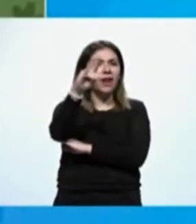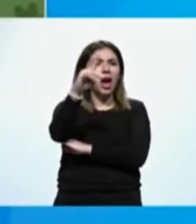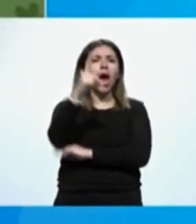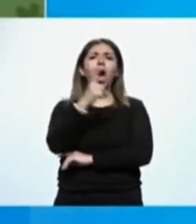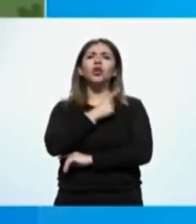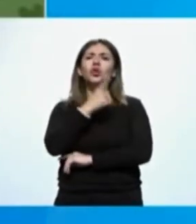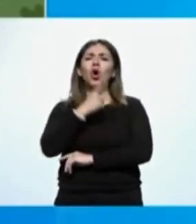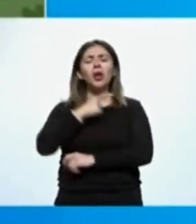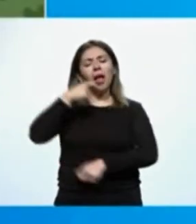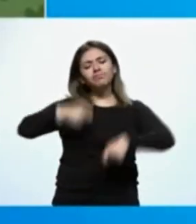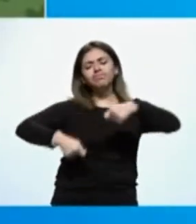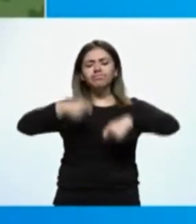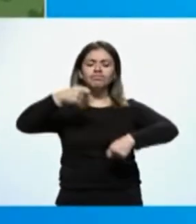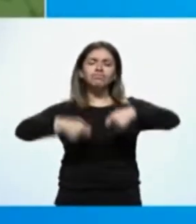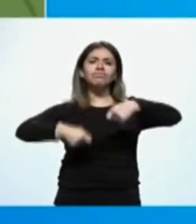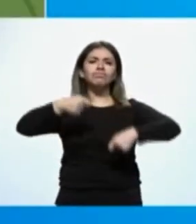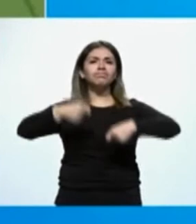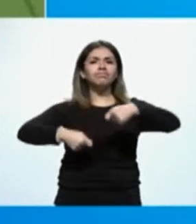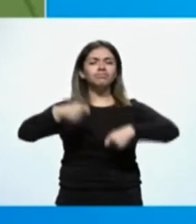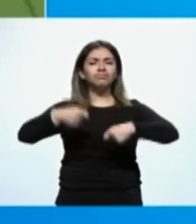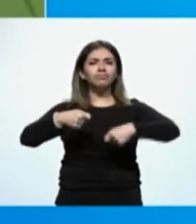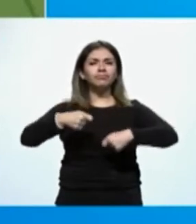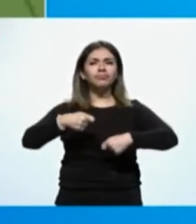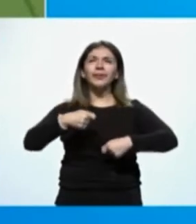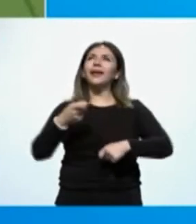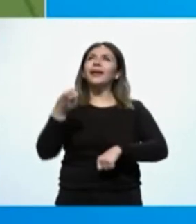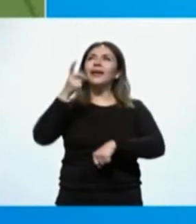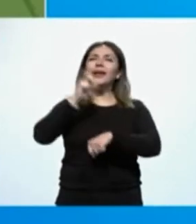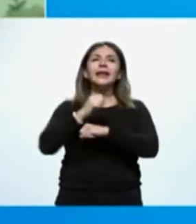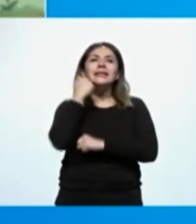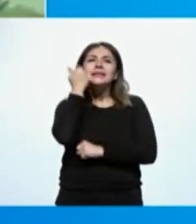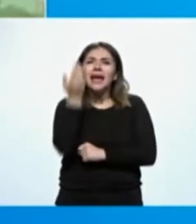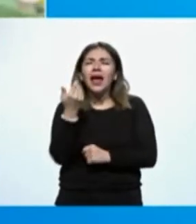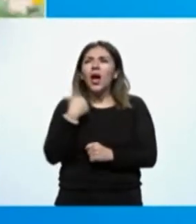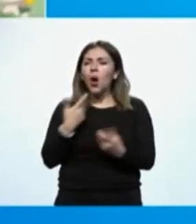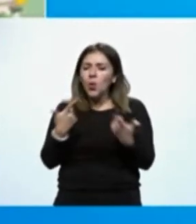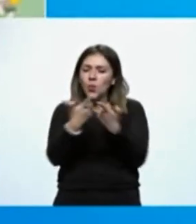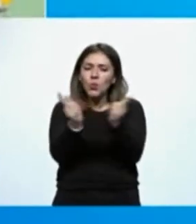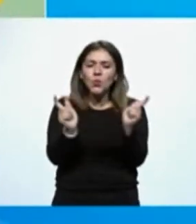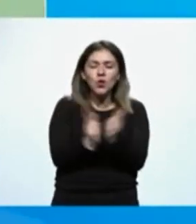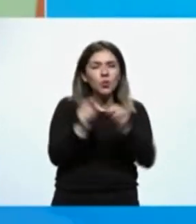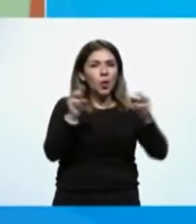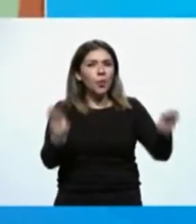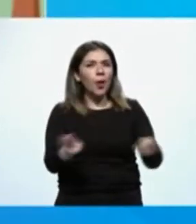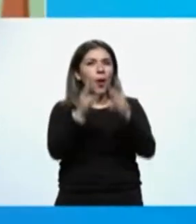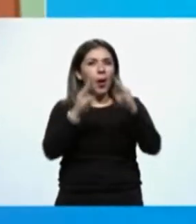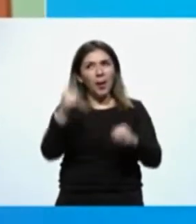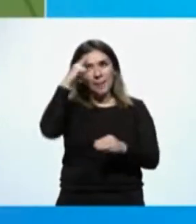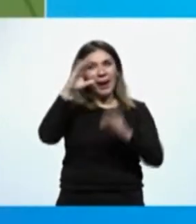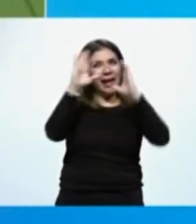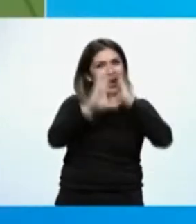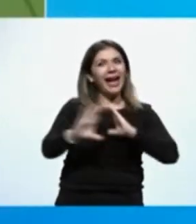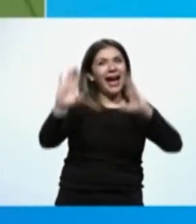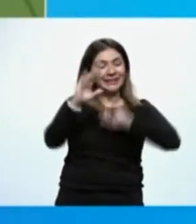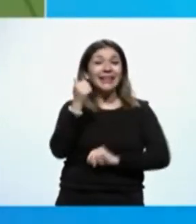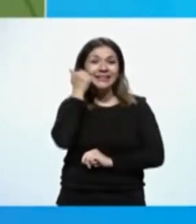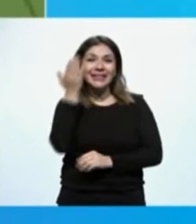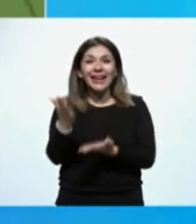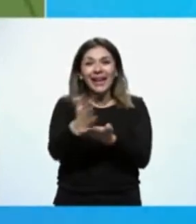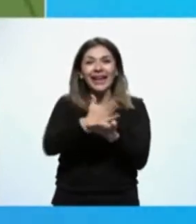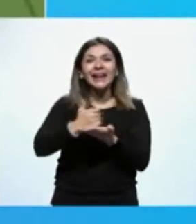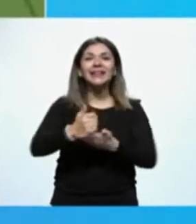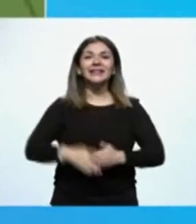sola con su tambor. Quería formar una orquesta y tocar una canción.